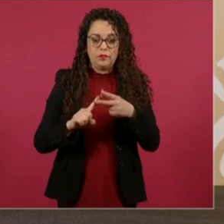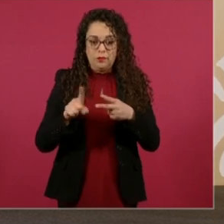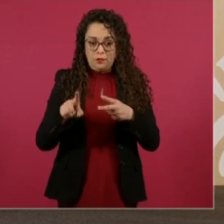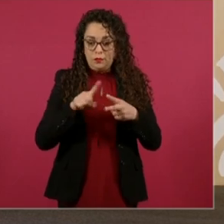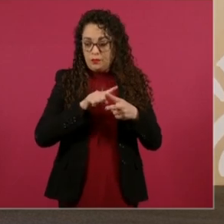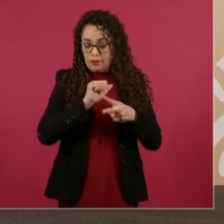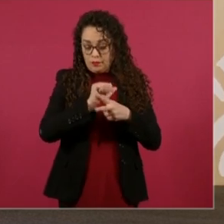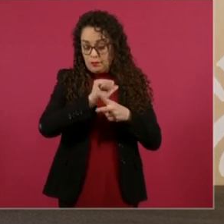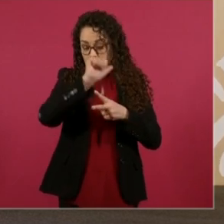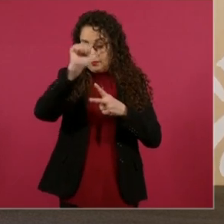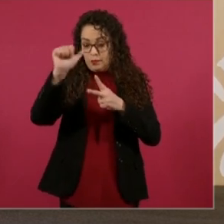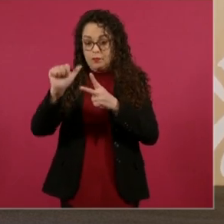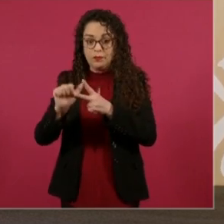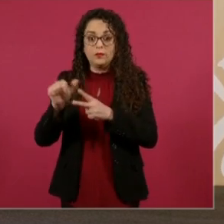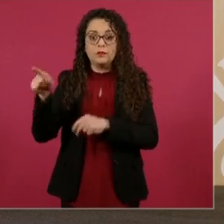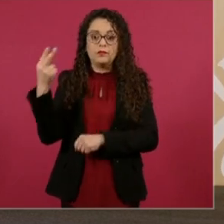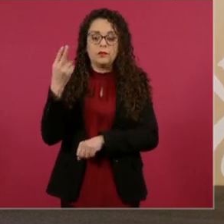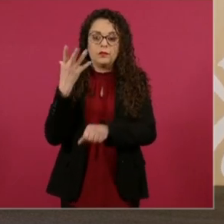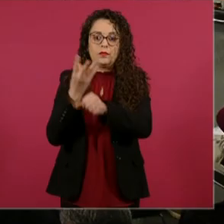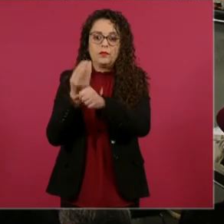requiere de mantenimiento.